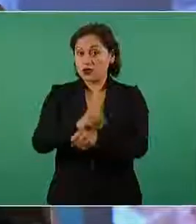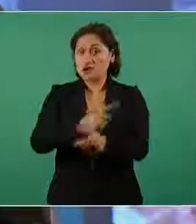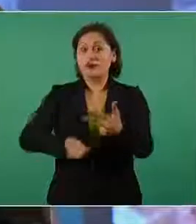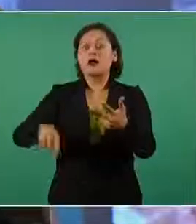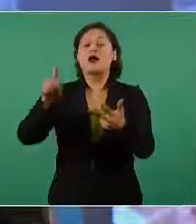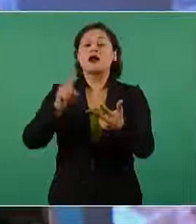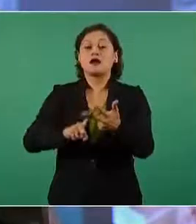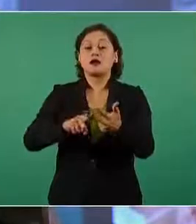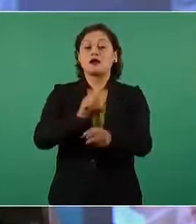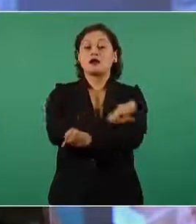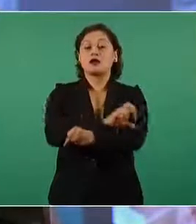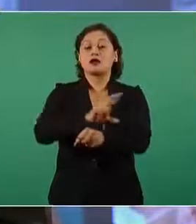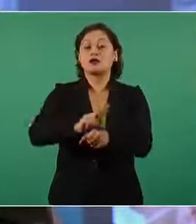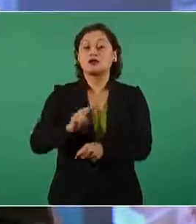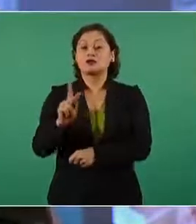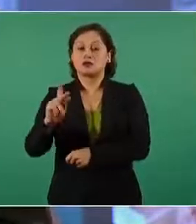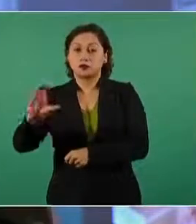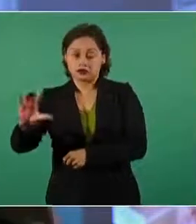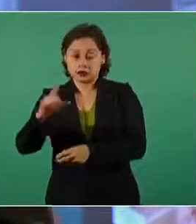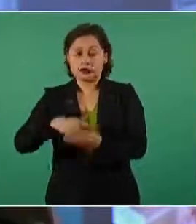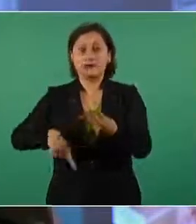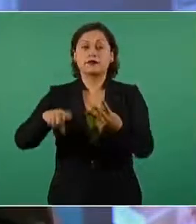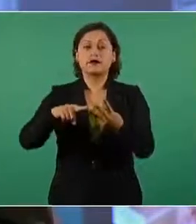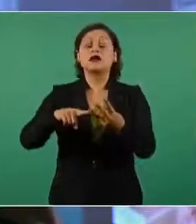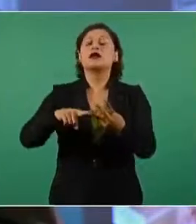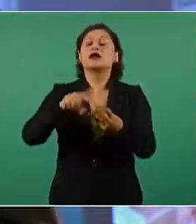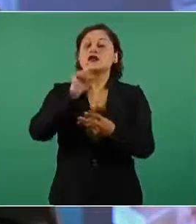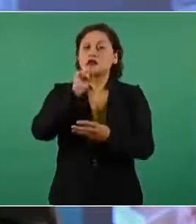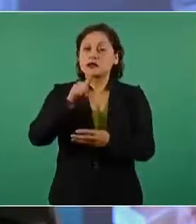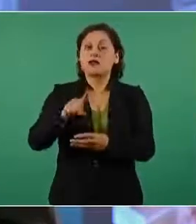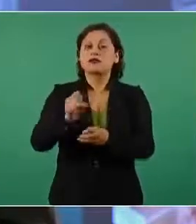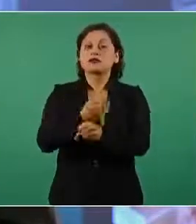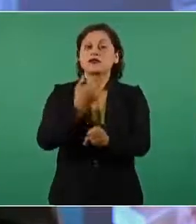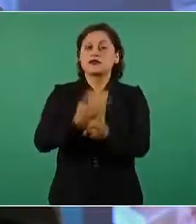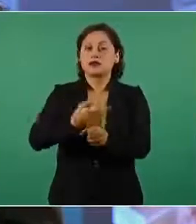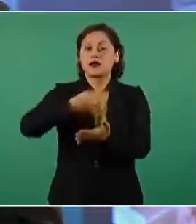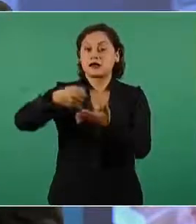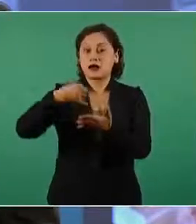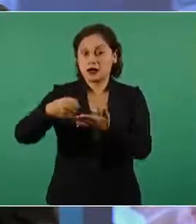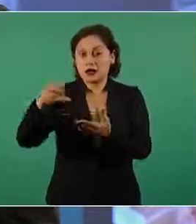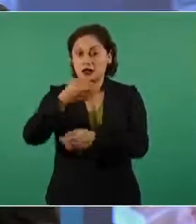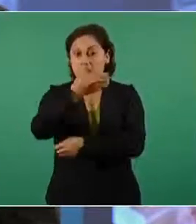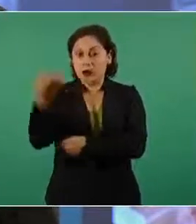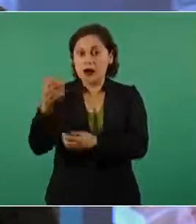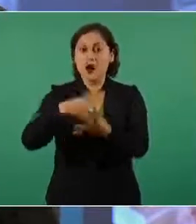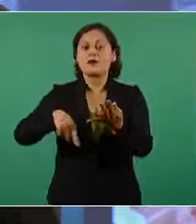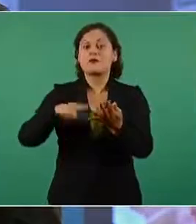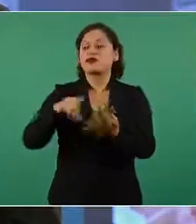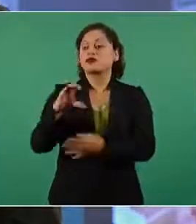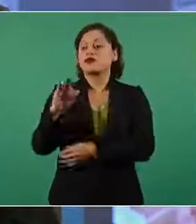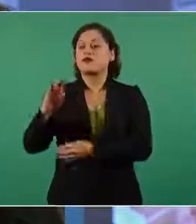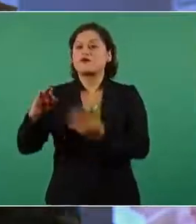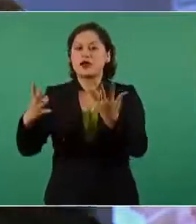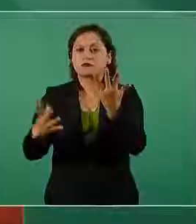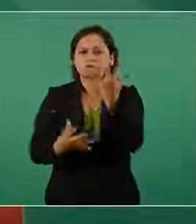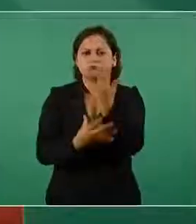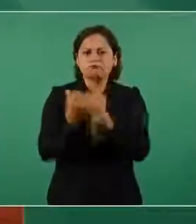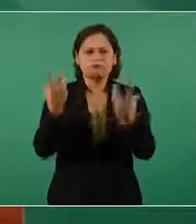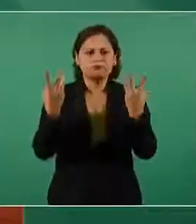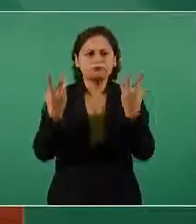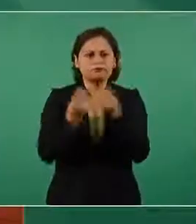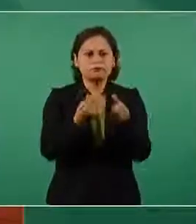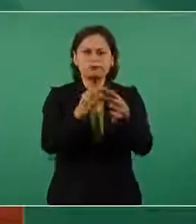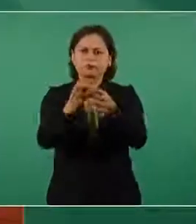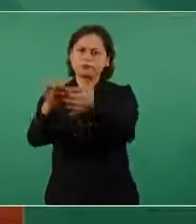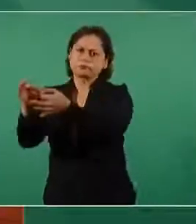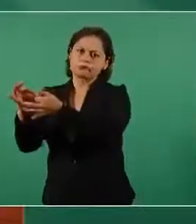Coordinación Nacional de Protección Civil, asimismo como Agricultura y la CFE, todos unidos apoyando a toda